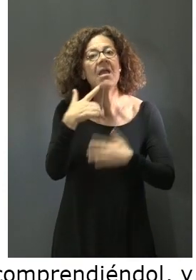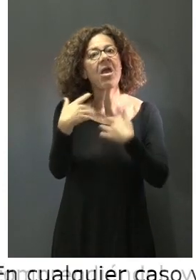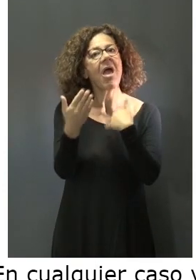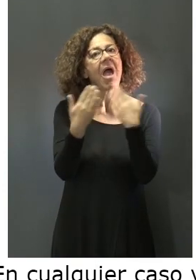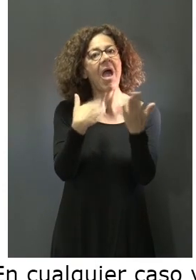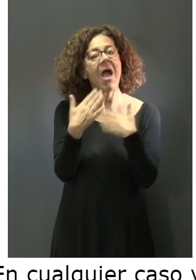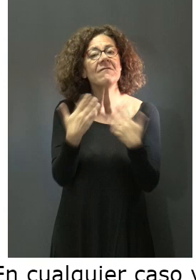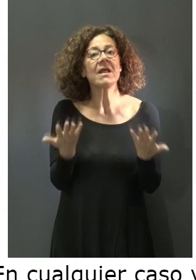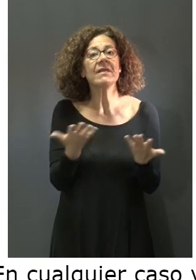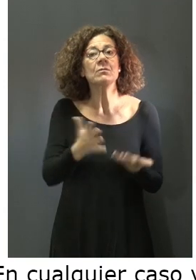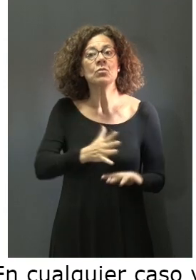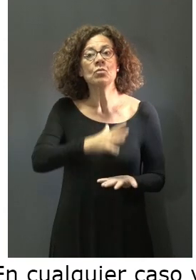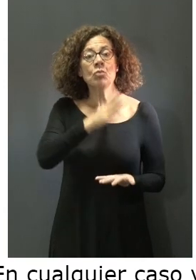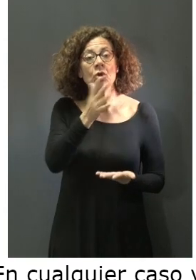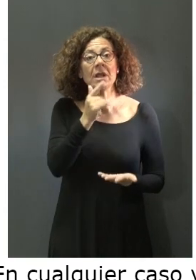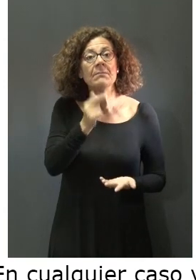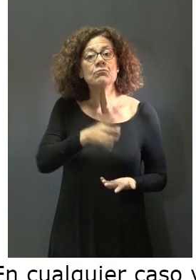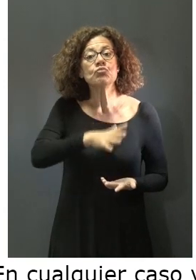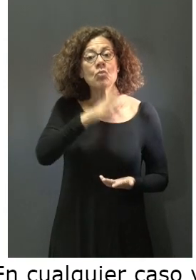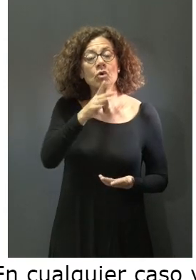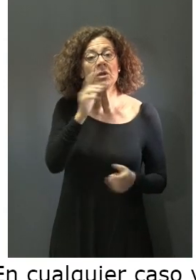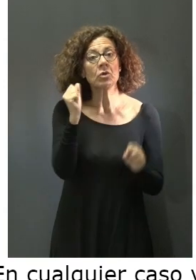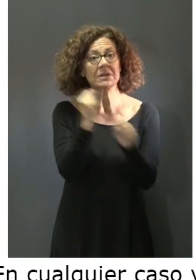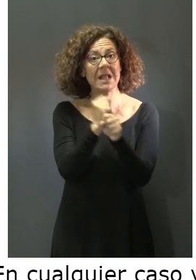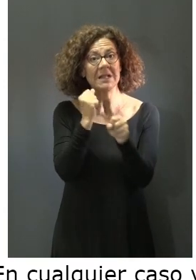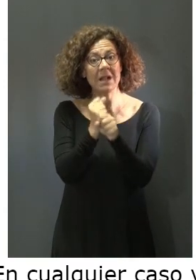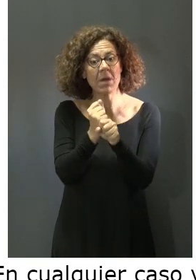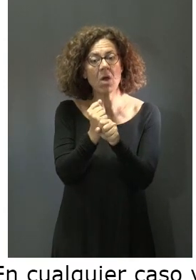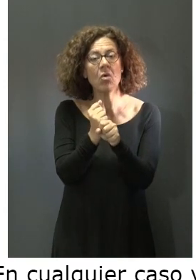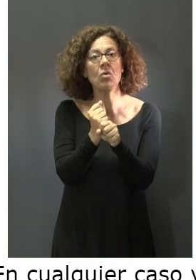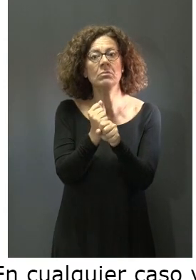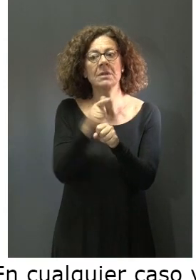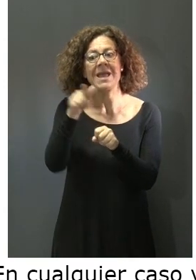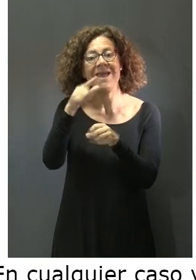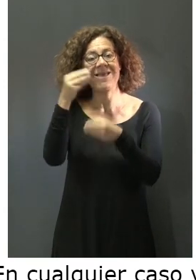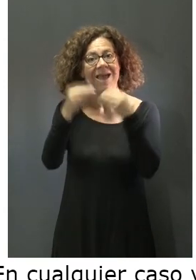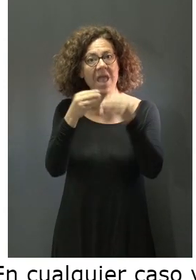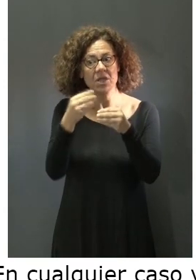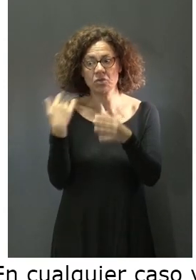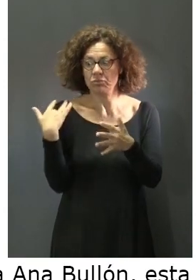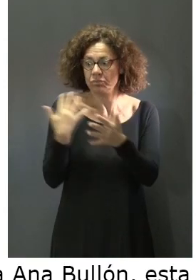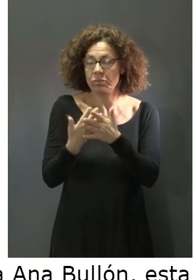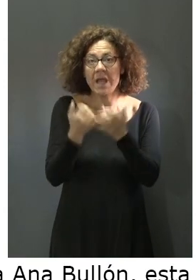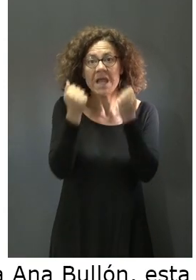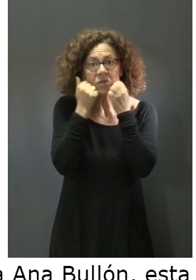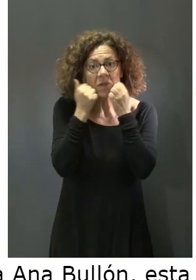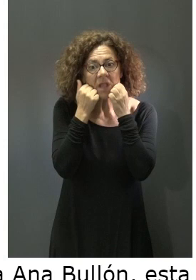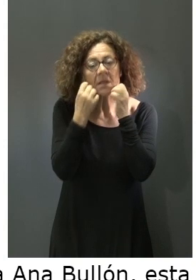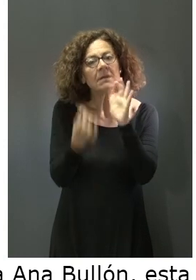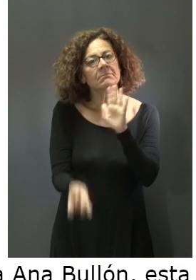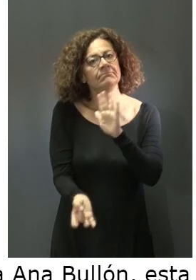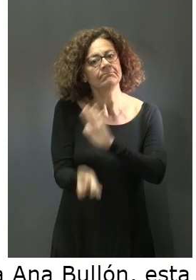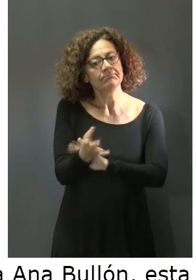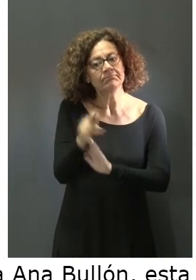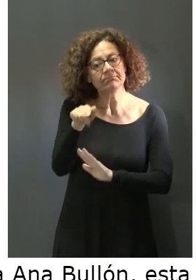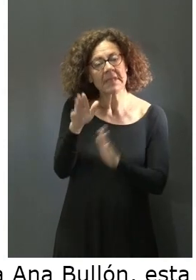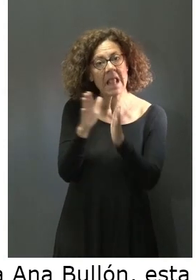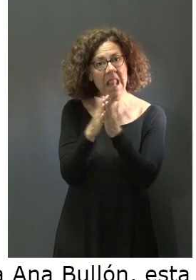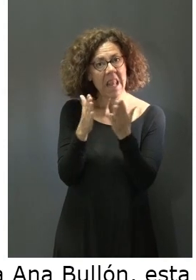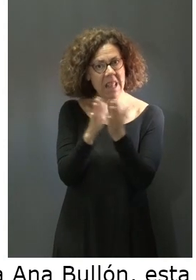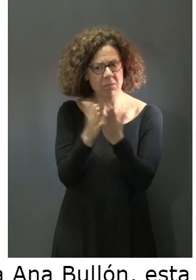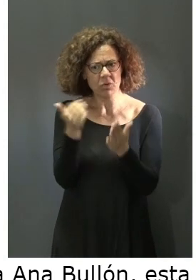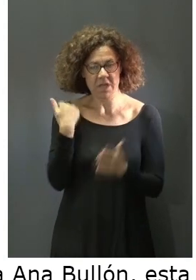pues de por qué el motivo del trabajo que realizó siendo estudiante y que le llevó a la publicación de este libro que